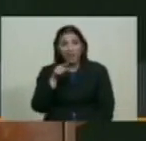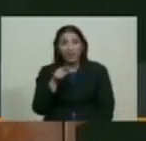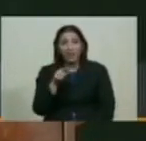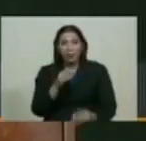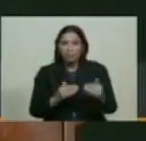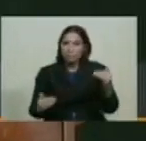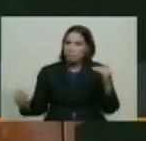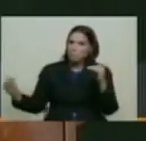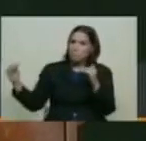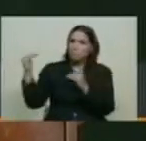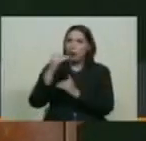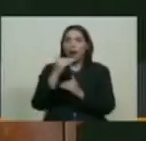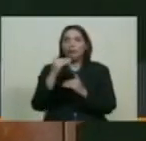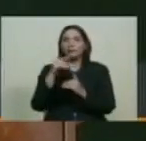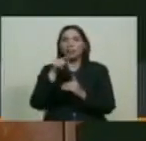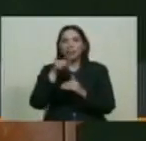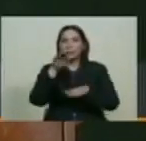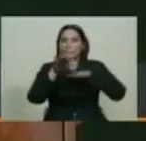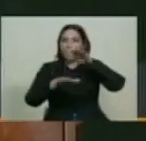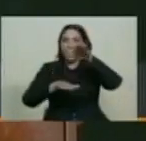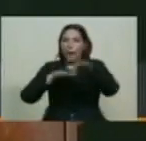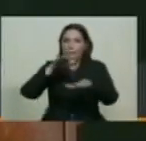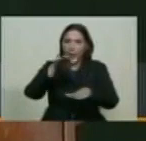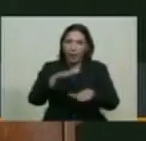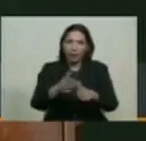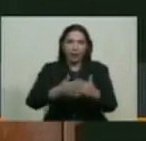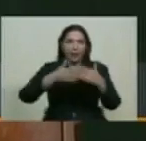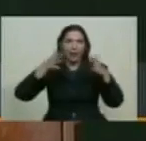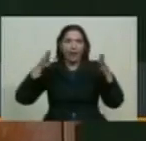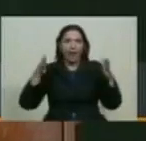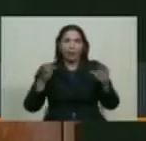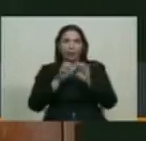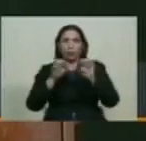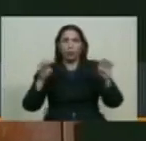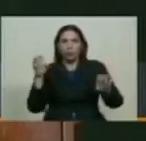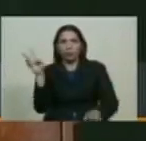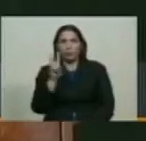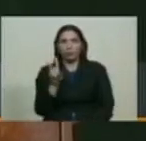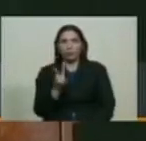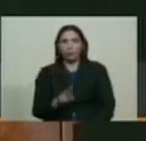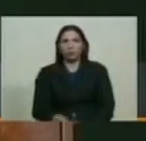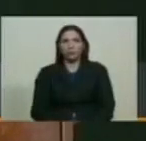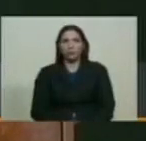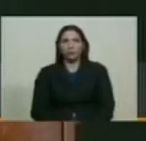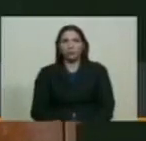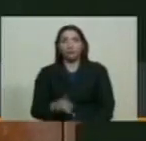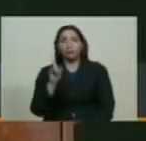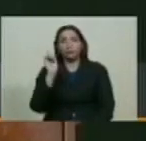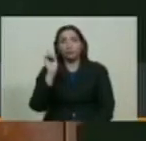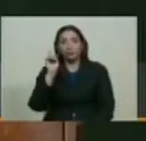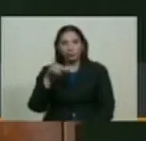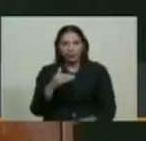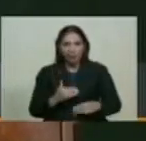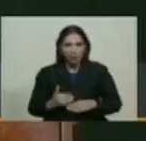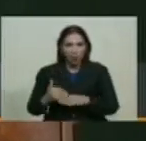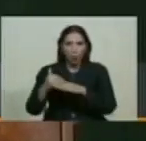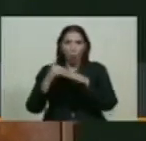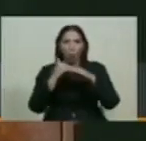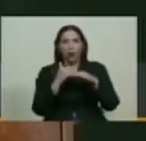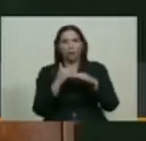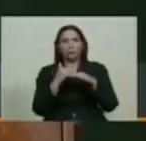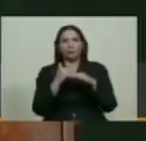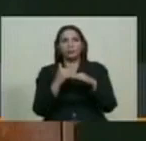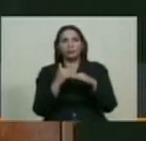y requiere la educación venezolana en este momento, ¿no? Igualmente es un desafío, compañera